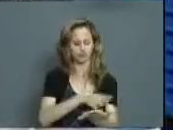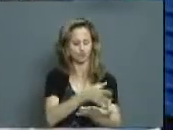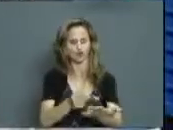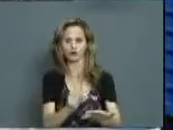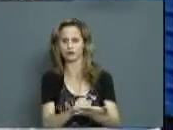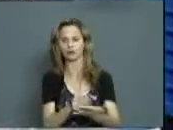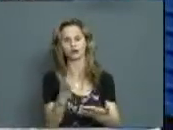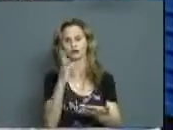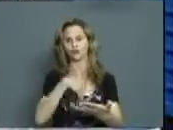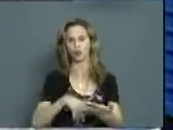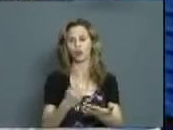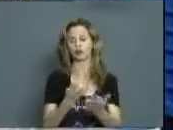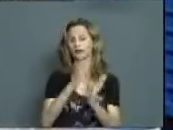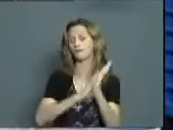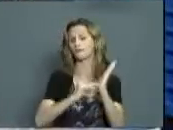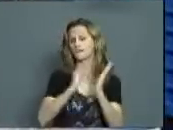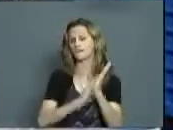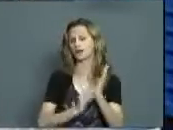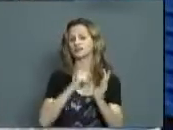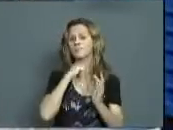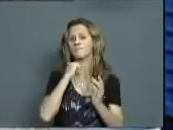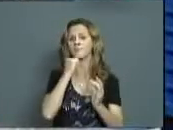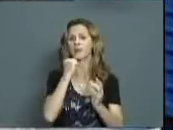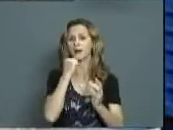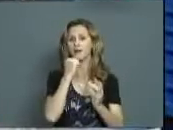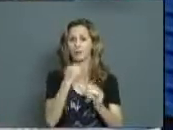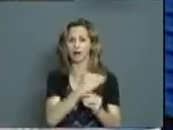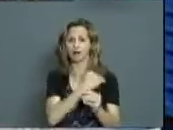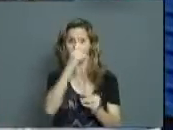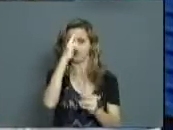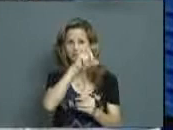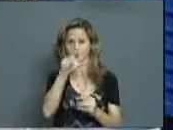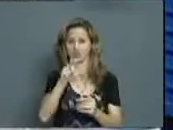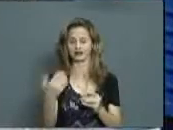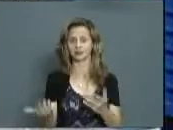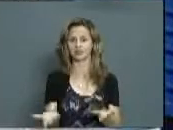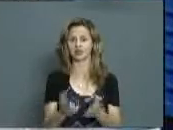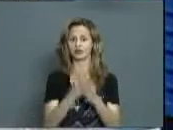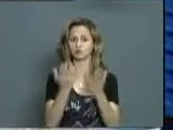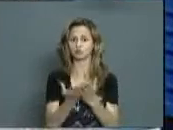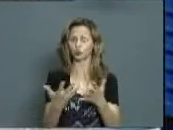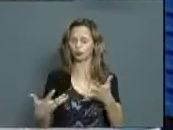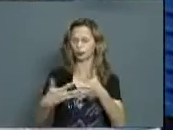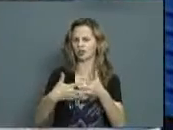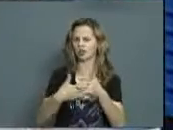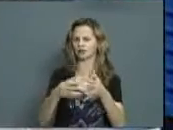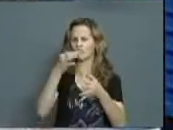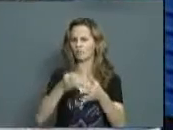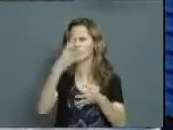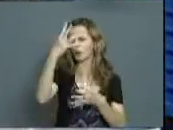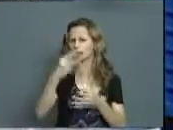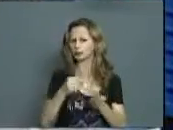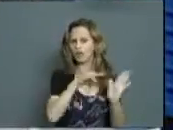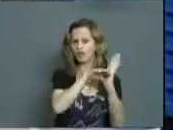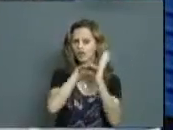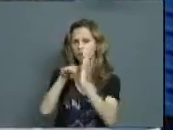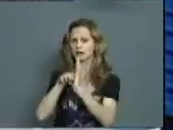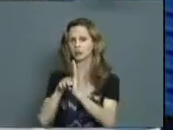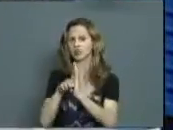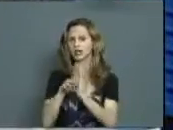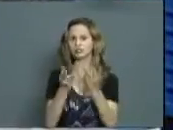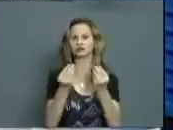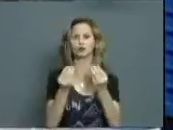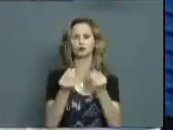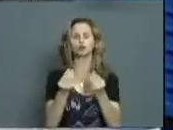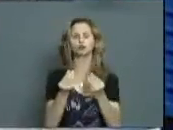uno de los meses que nosotros tuvimos mayor número de fallecidos en el hospital militar, que en correspondencia con el número de ingresos que tuvimos, que fue muchísimos más, y